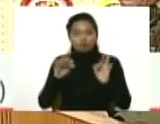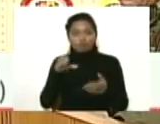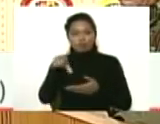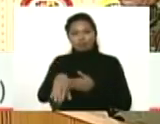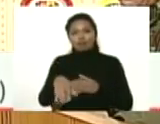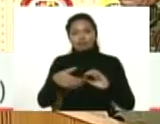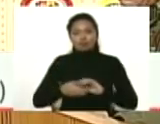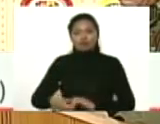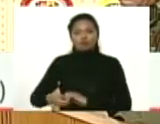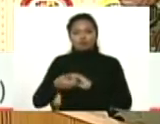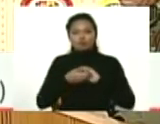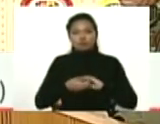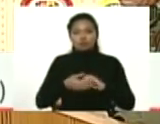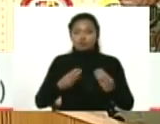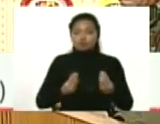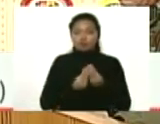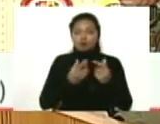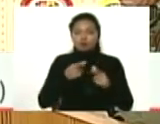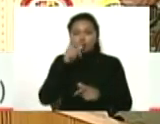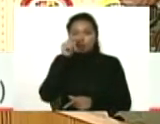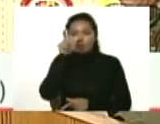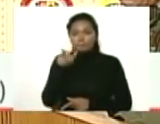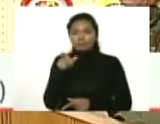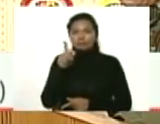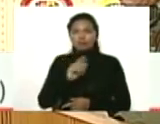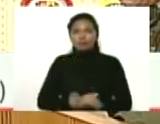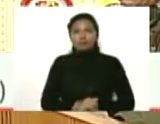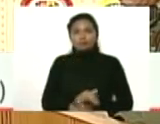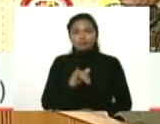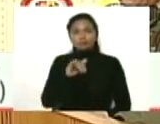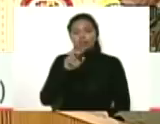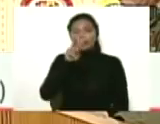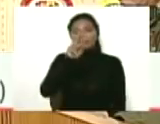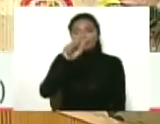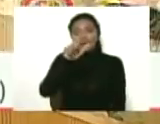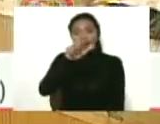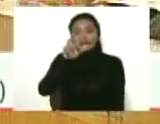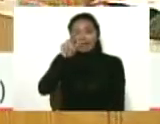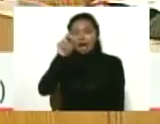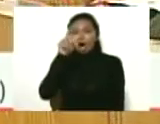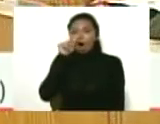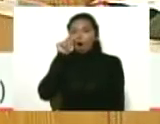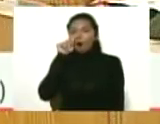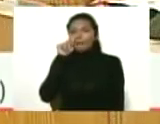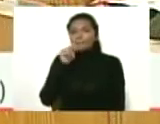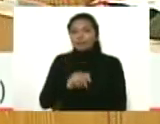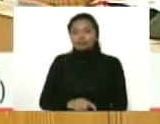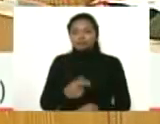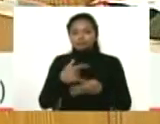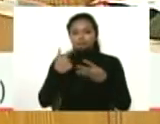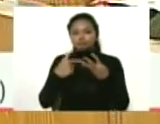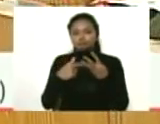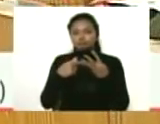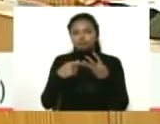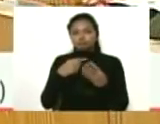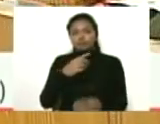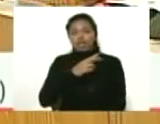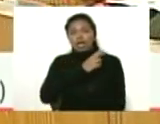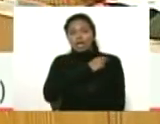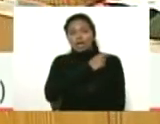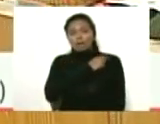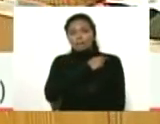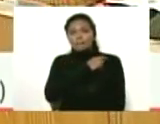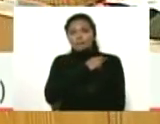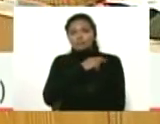Trujillo. Lo acompaña el teniente coronel Irving Valera, los sargentos segundo Barrios León